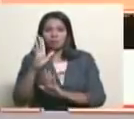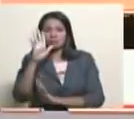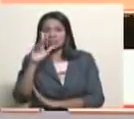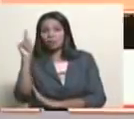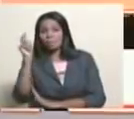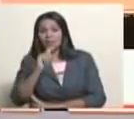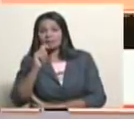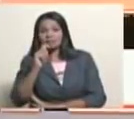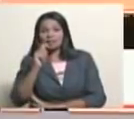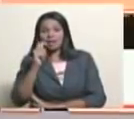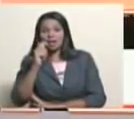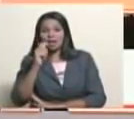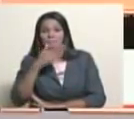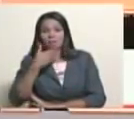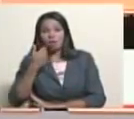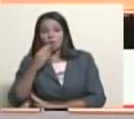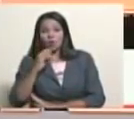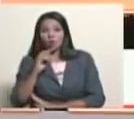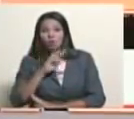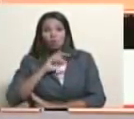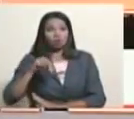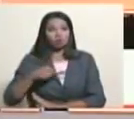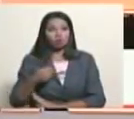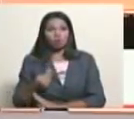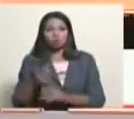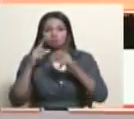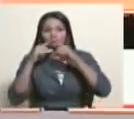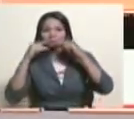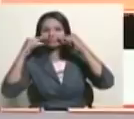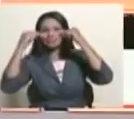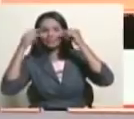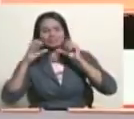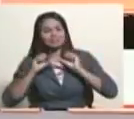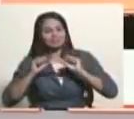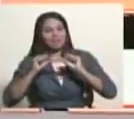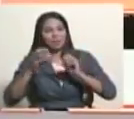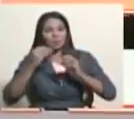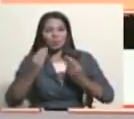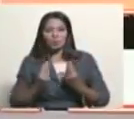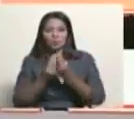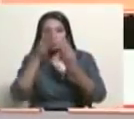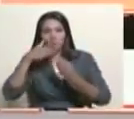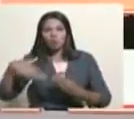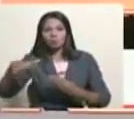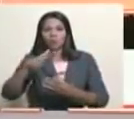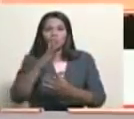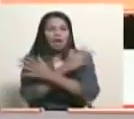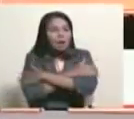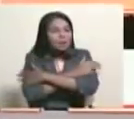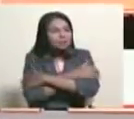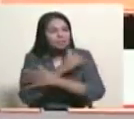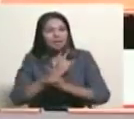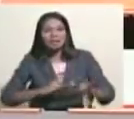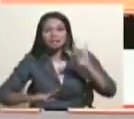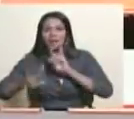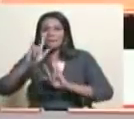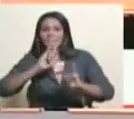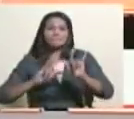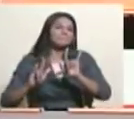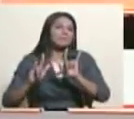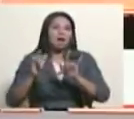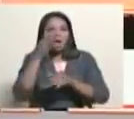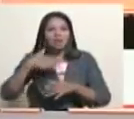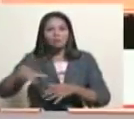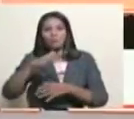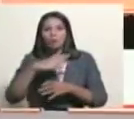5 meses en los cuales no hemos dejado de sonreír junto a nuestro pueblo, de abrazar y de amar a nuestro pueblo. Si algo